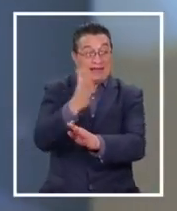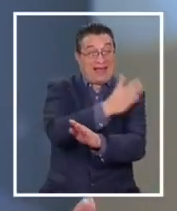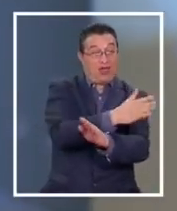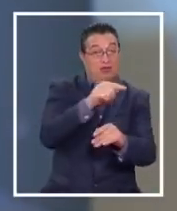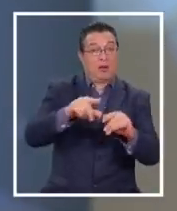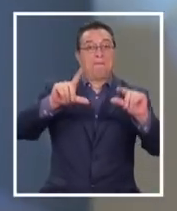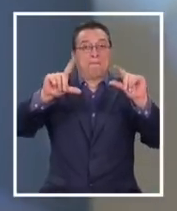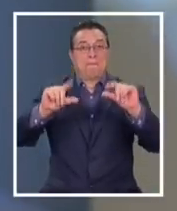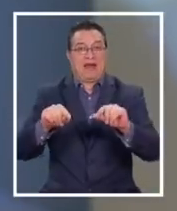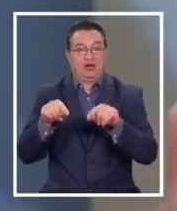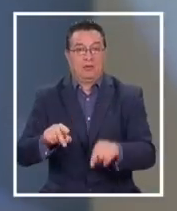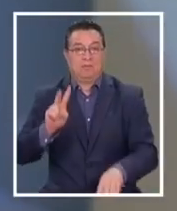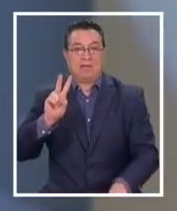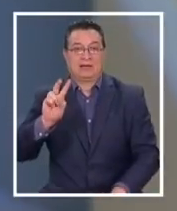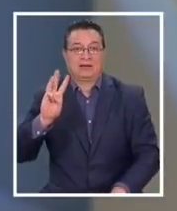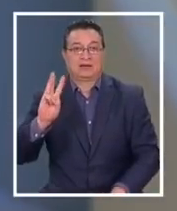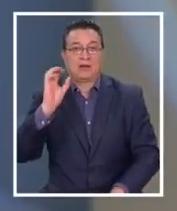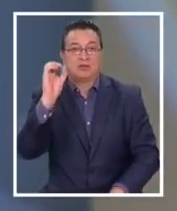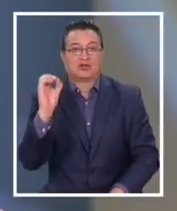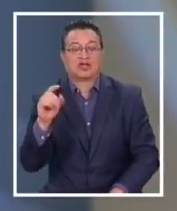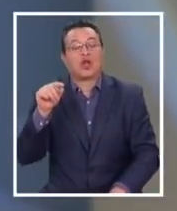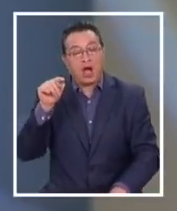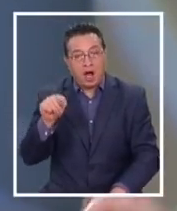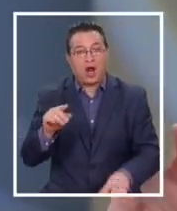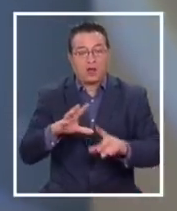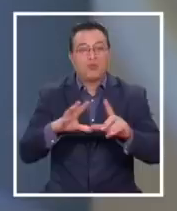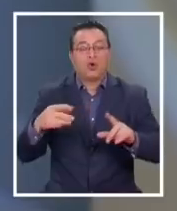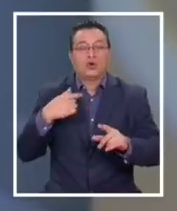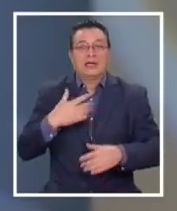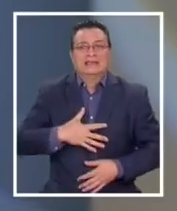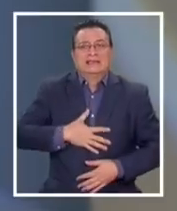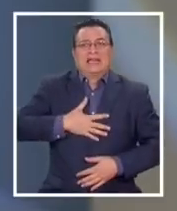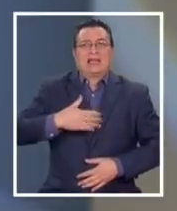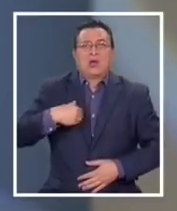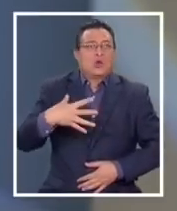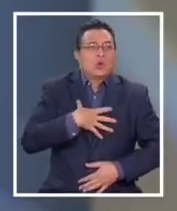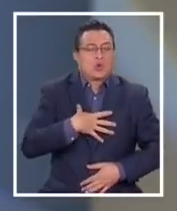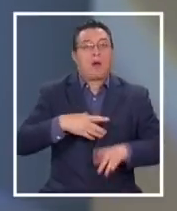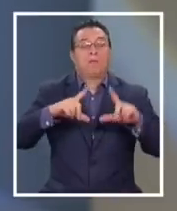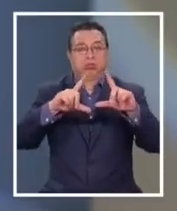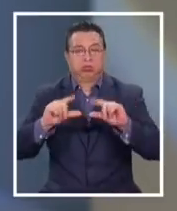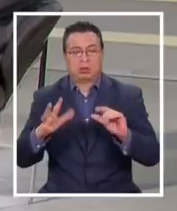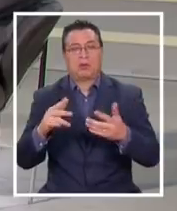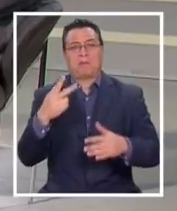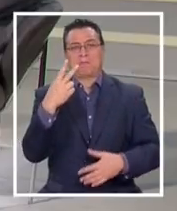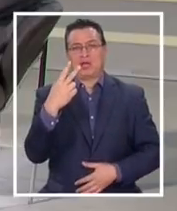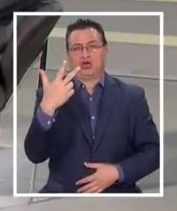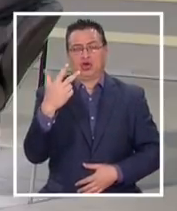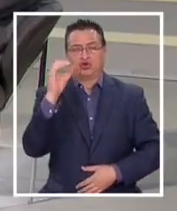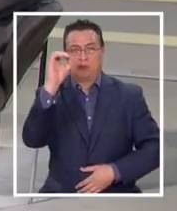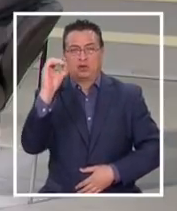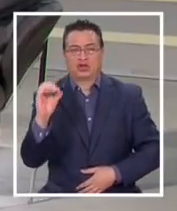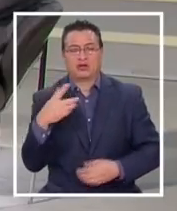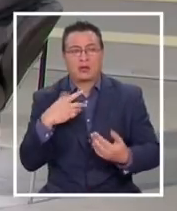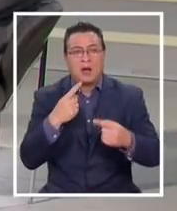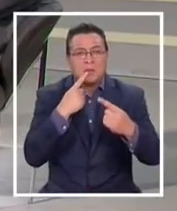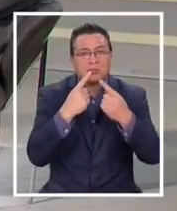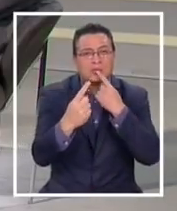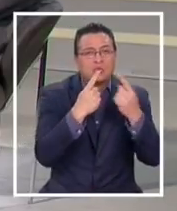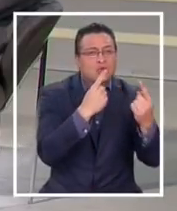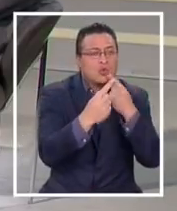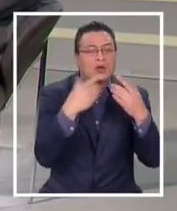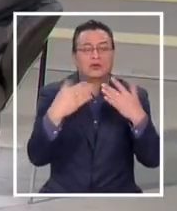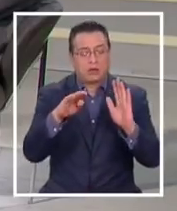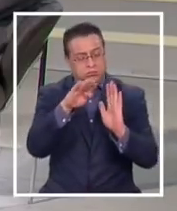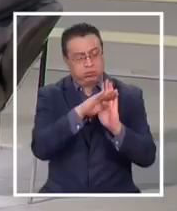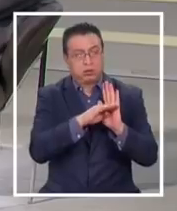fecha, y la victimización en sí misma ha caído muchísimo. Nosotros asumimos con un 28% la encuesta NUSC, la última encuesta